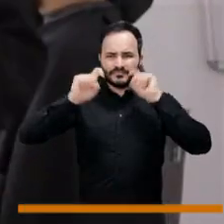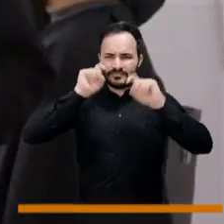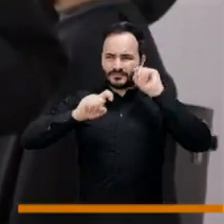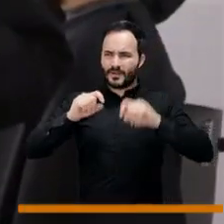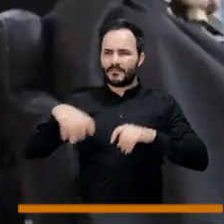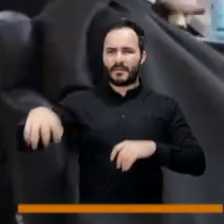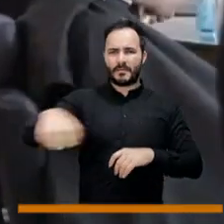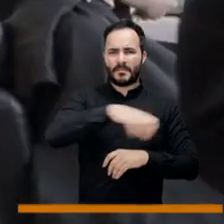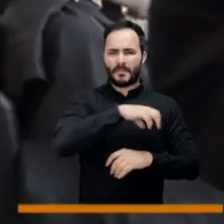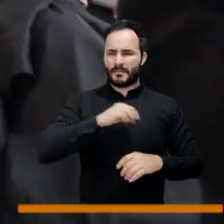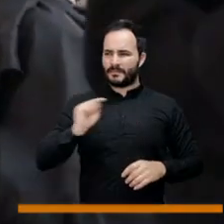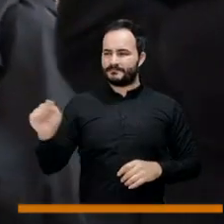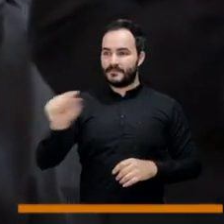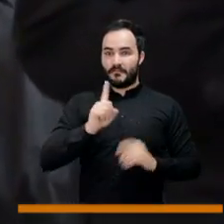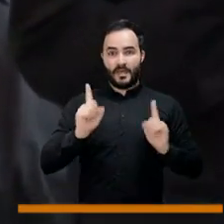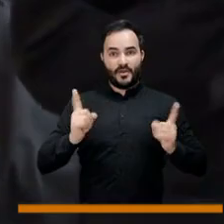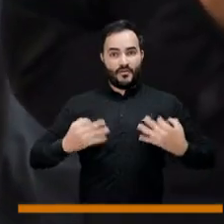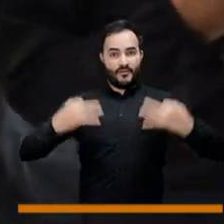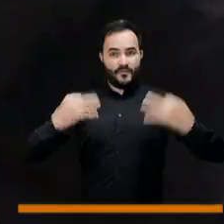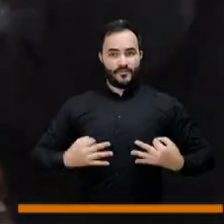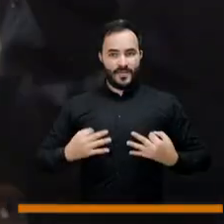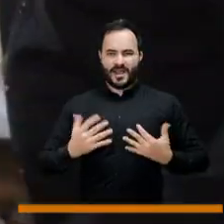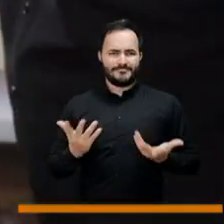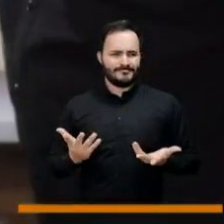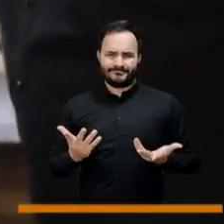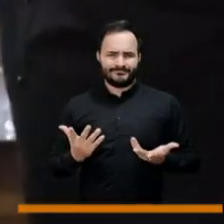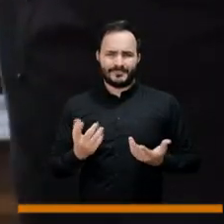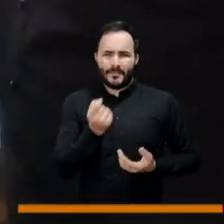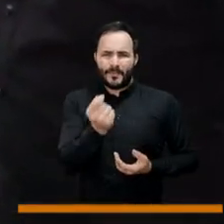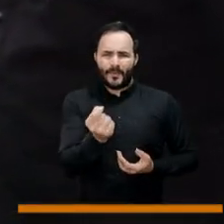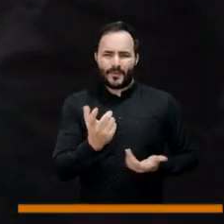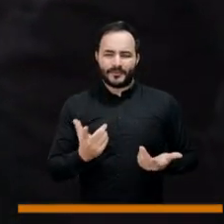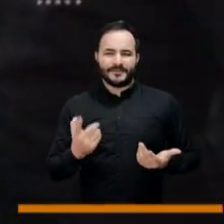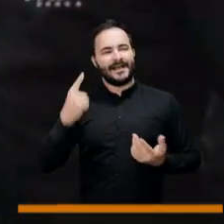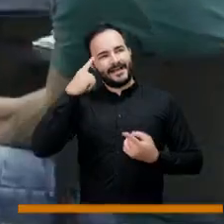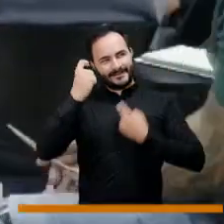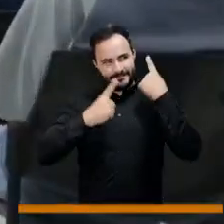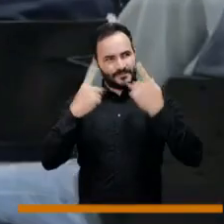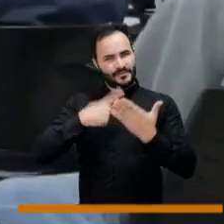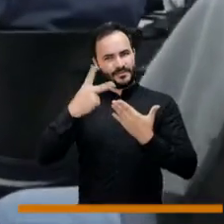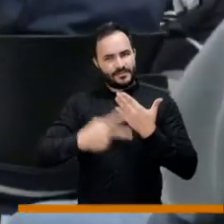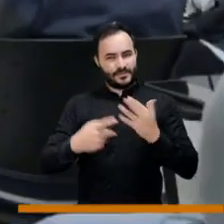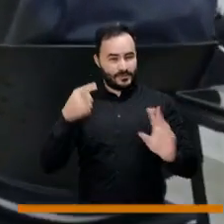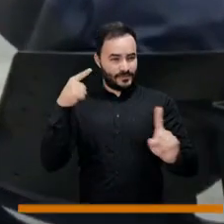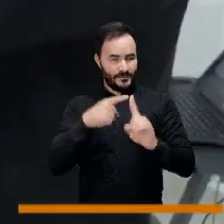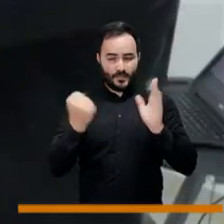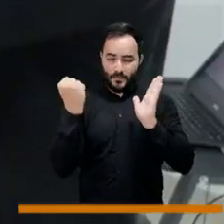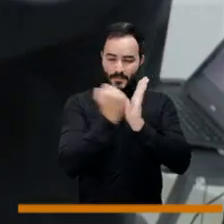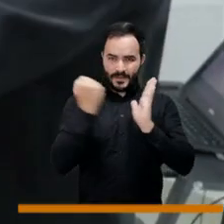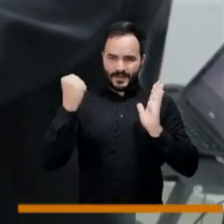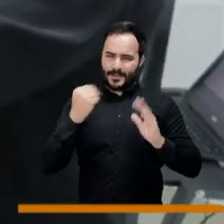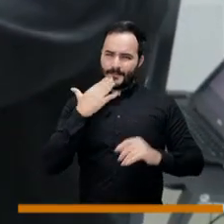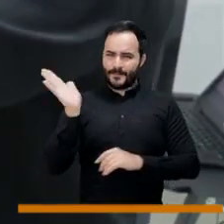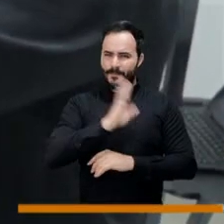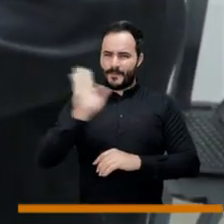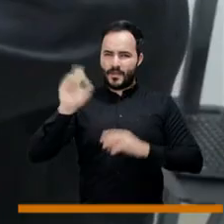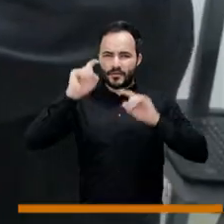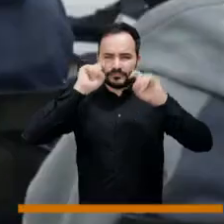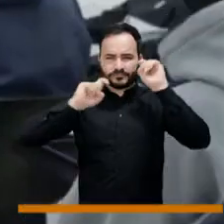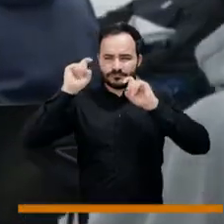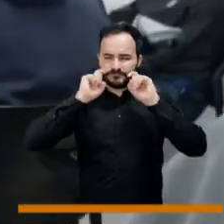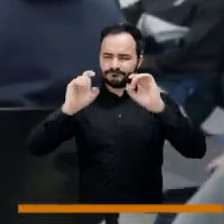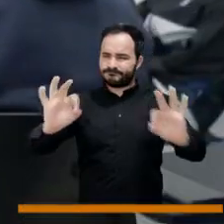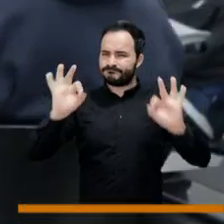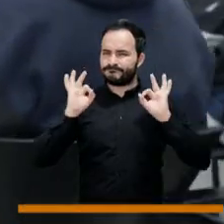Entonces, sabíamos que el proyecto nació con la intención de ser la mejor barbería y luego se transformó